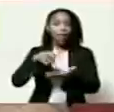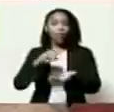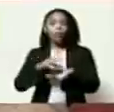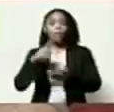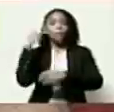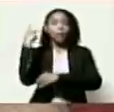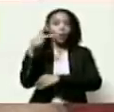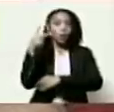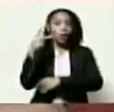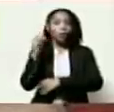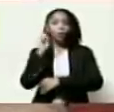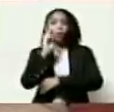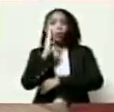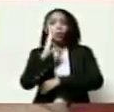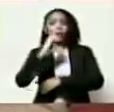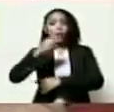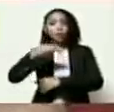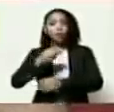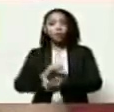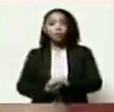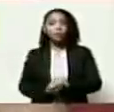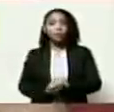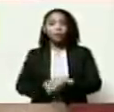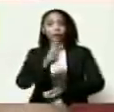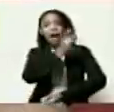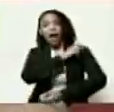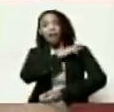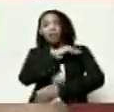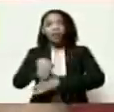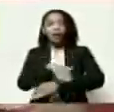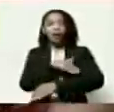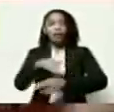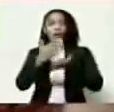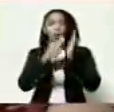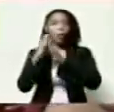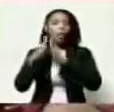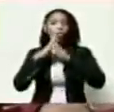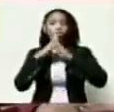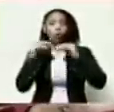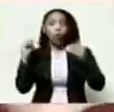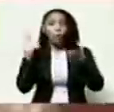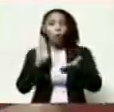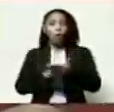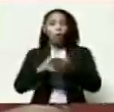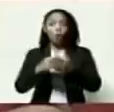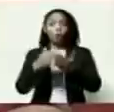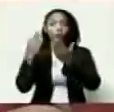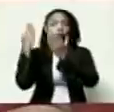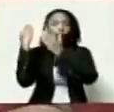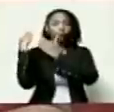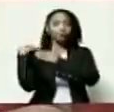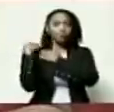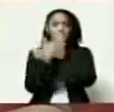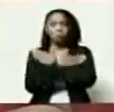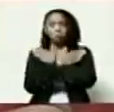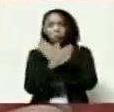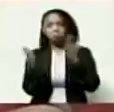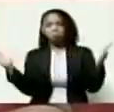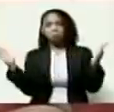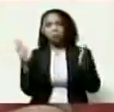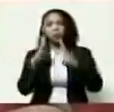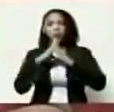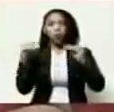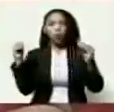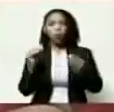parroquiales, VC, jefes de calles y comunidades, todos ponemos los cargos a la orden. Todos.